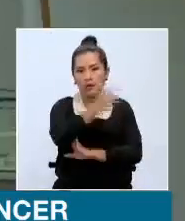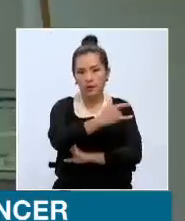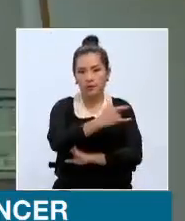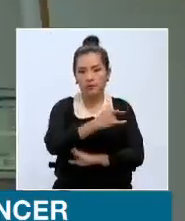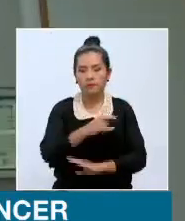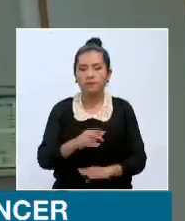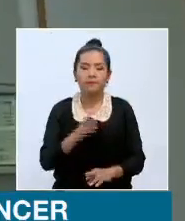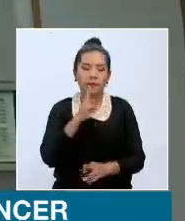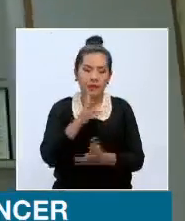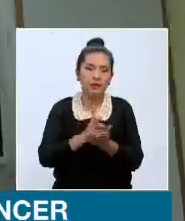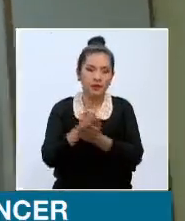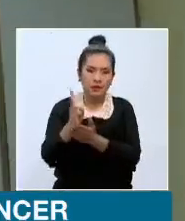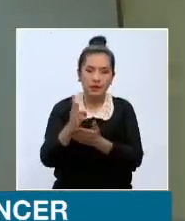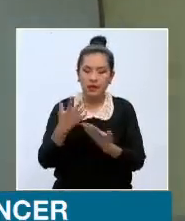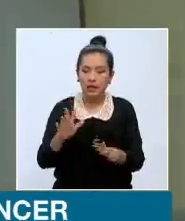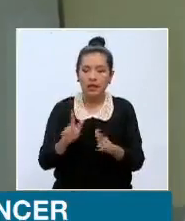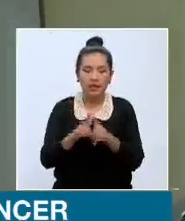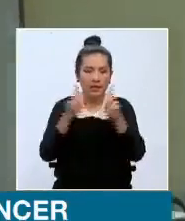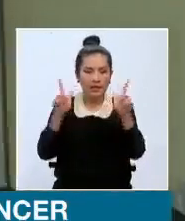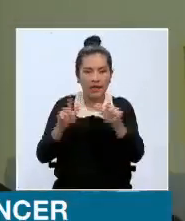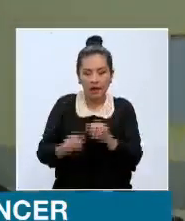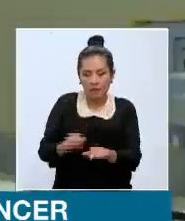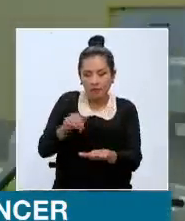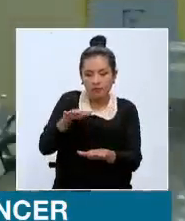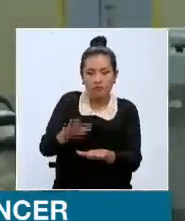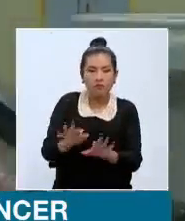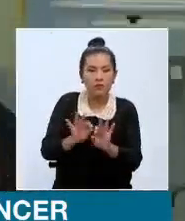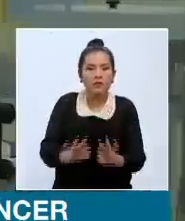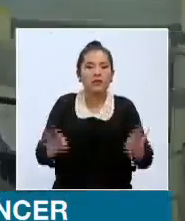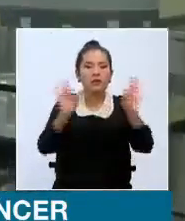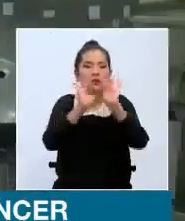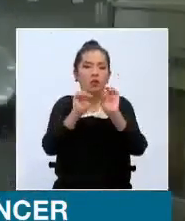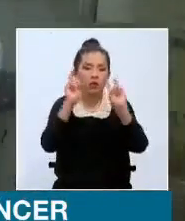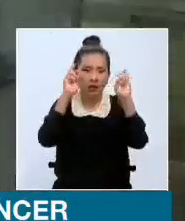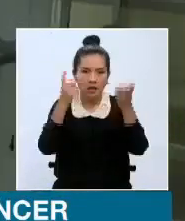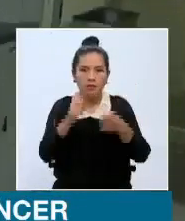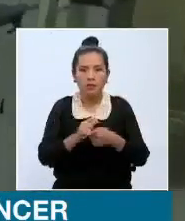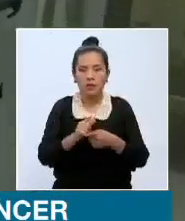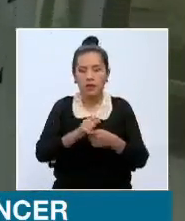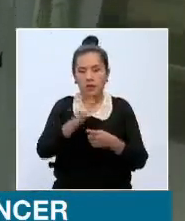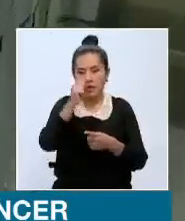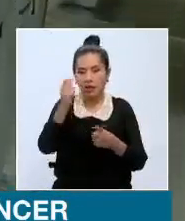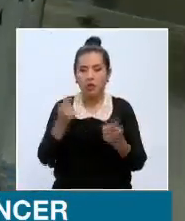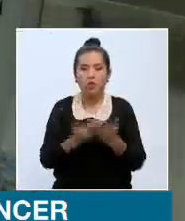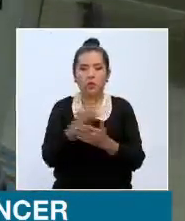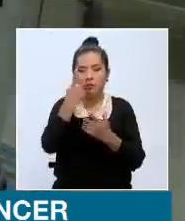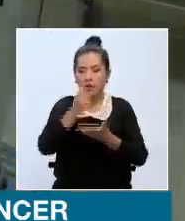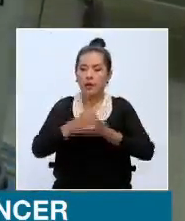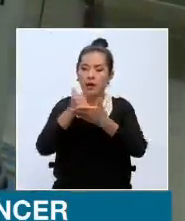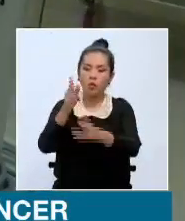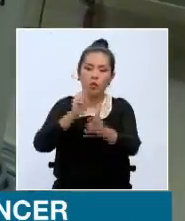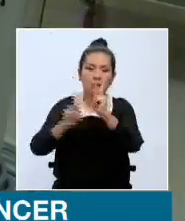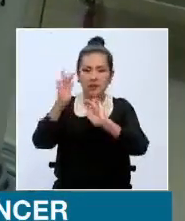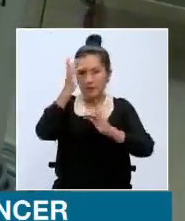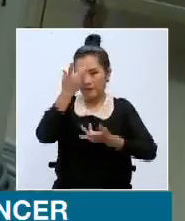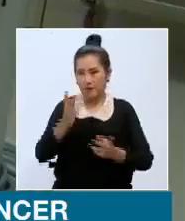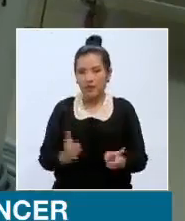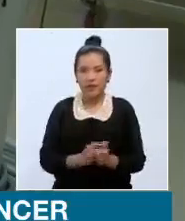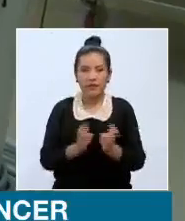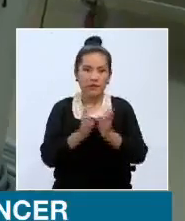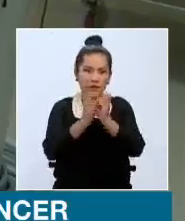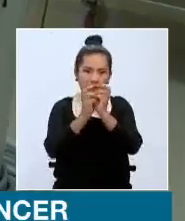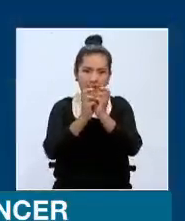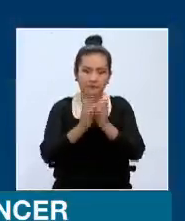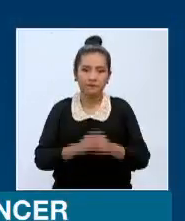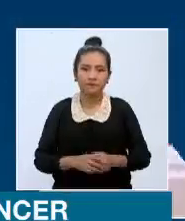es un gran paso que se ha dado en la tecnología para los pacientes con cáncer. Efectivamente, Rosario,